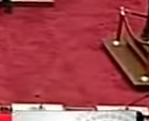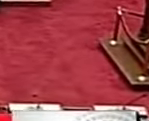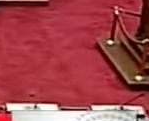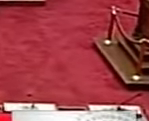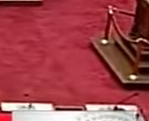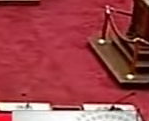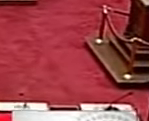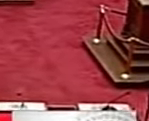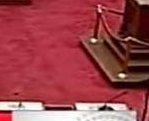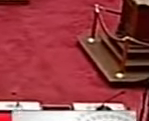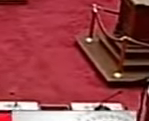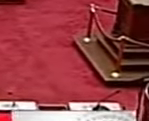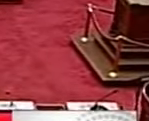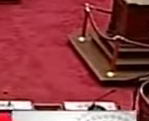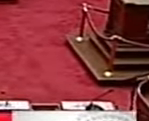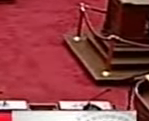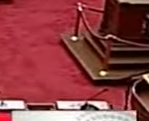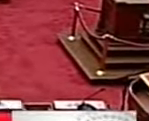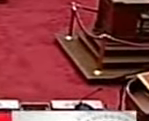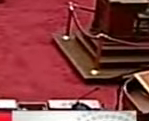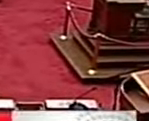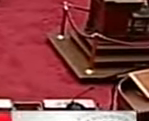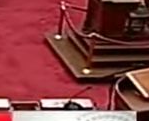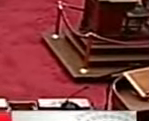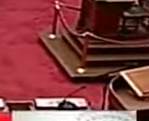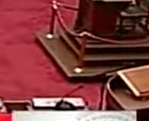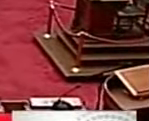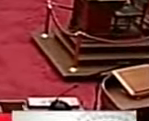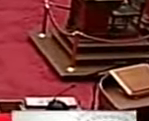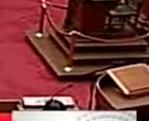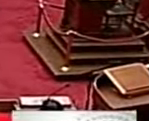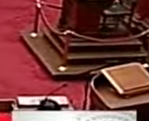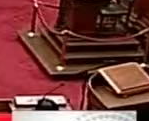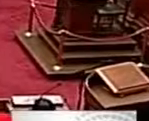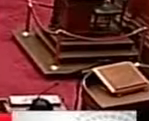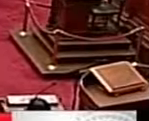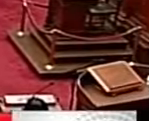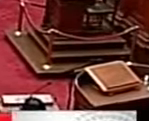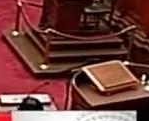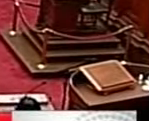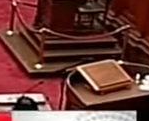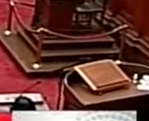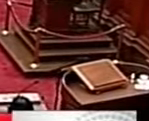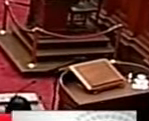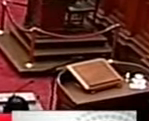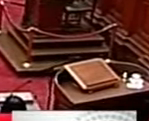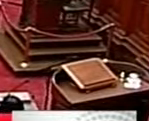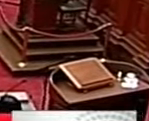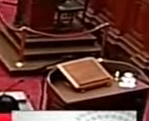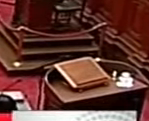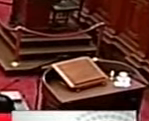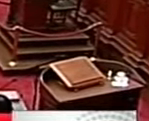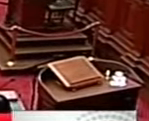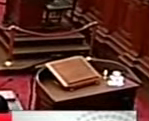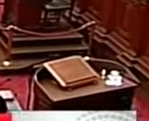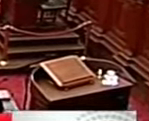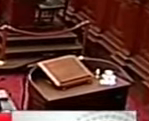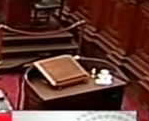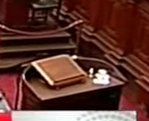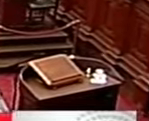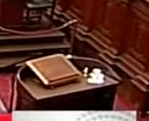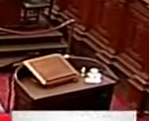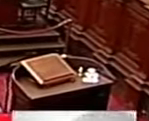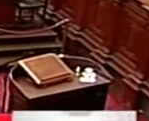de Ministros puede hacer uso de la palabra hasta por 60 minutos y cada uno de los ministros por espacio no mayor a 15 minutos.